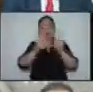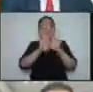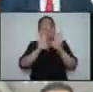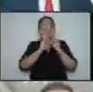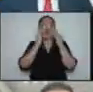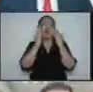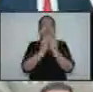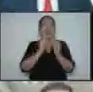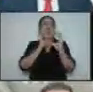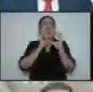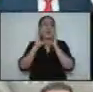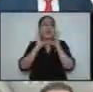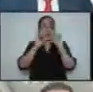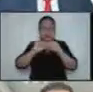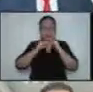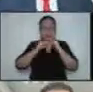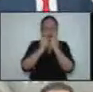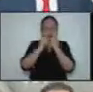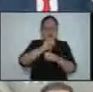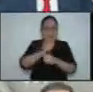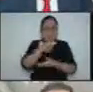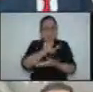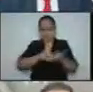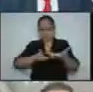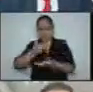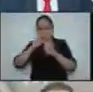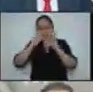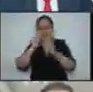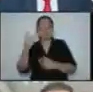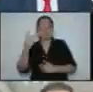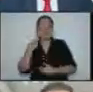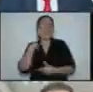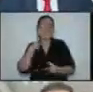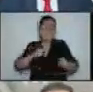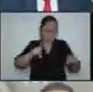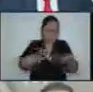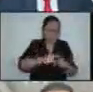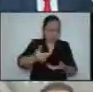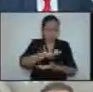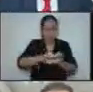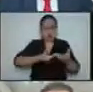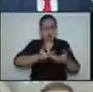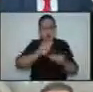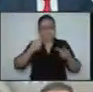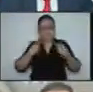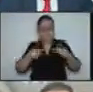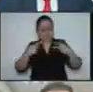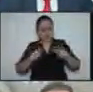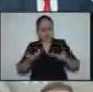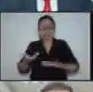la comunicación social, la comunicación política, la comunicación entre la gente